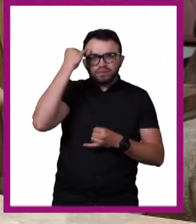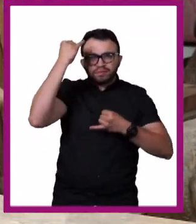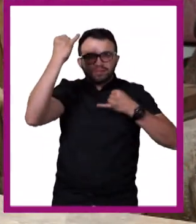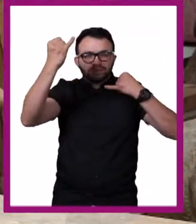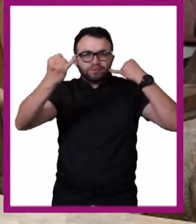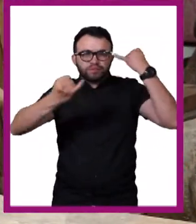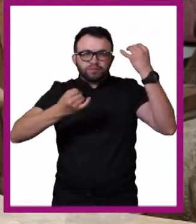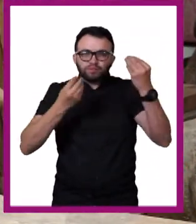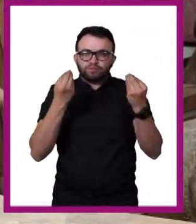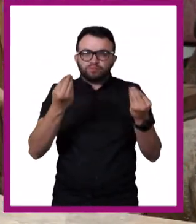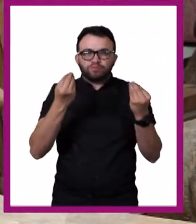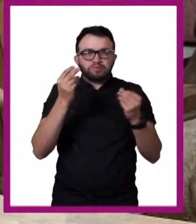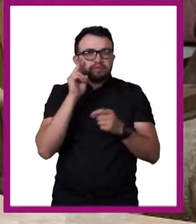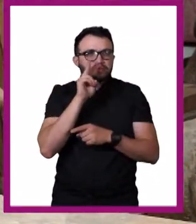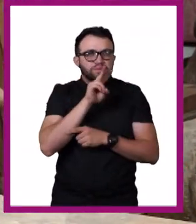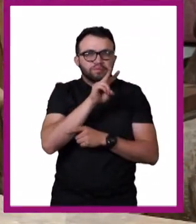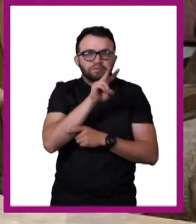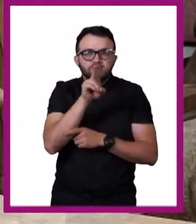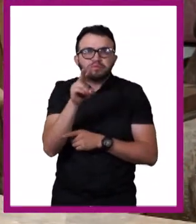visual.